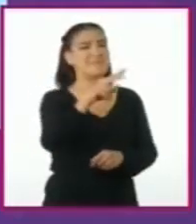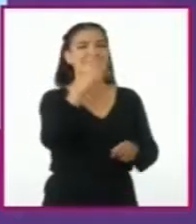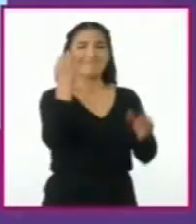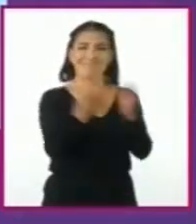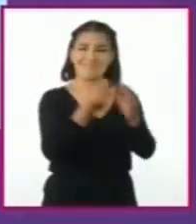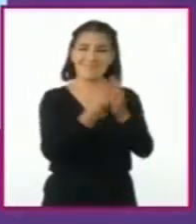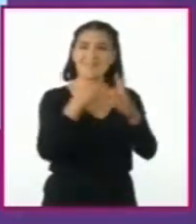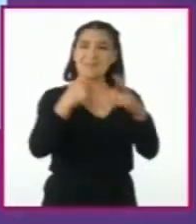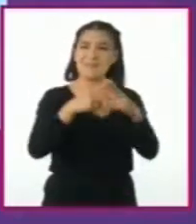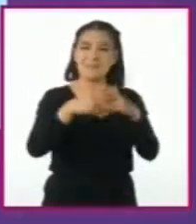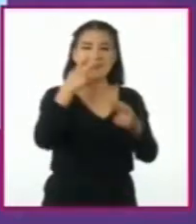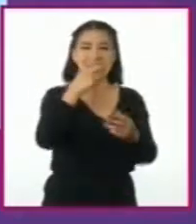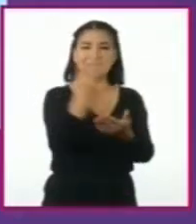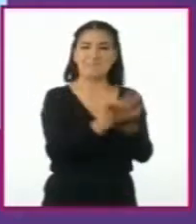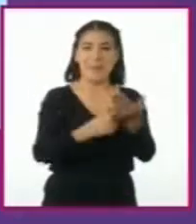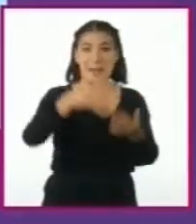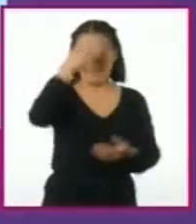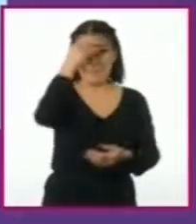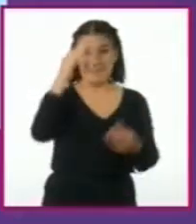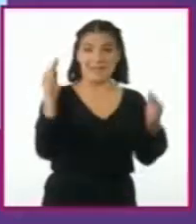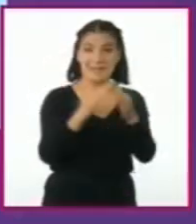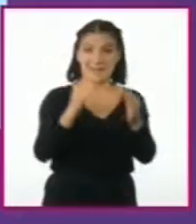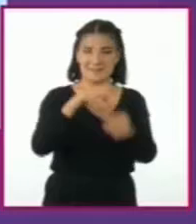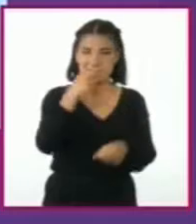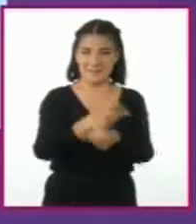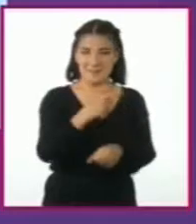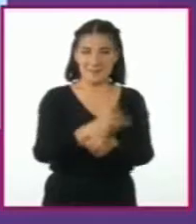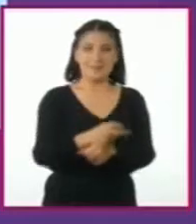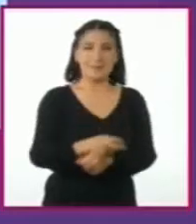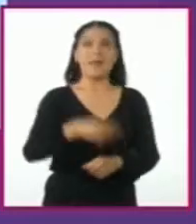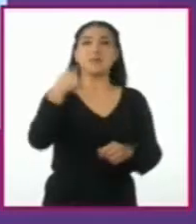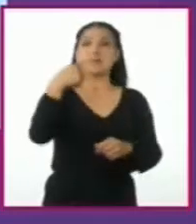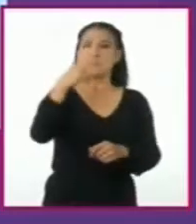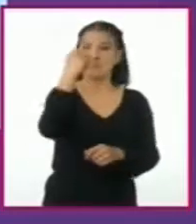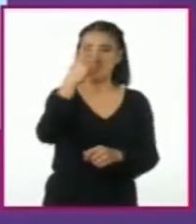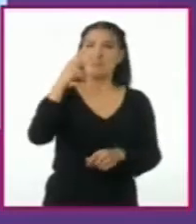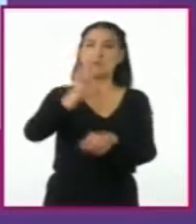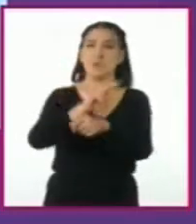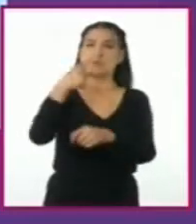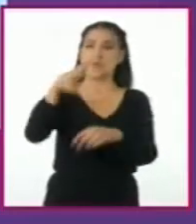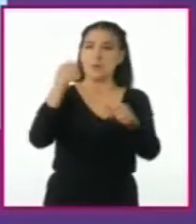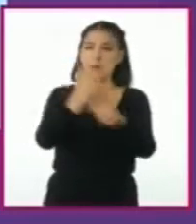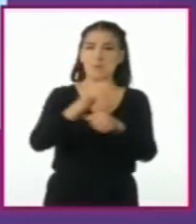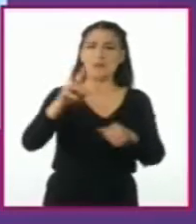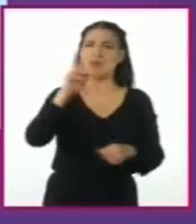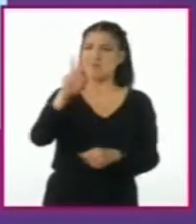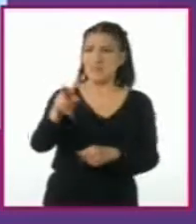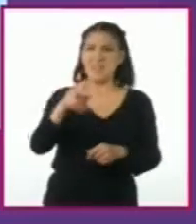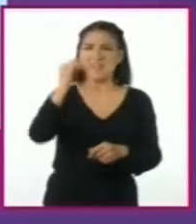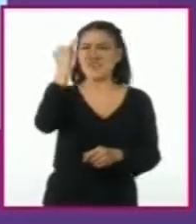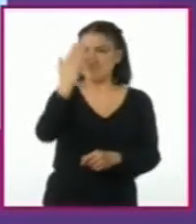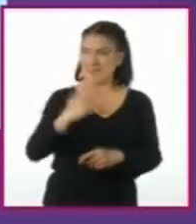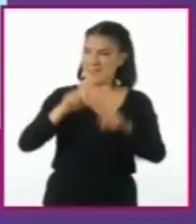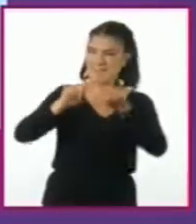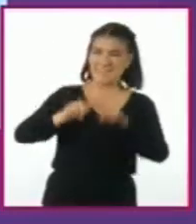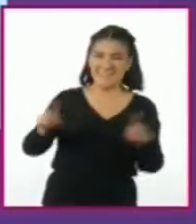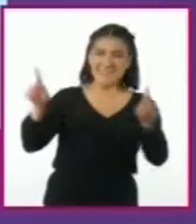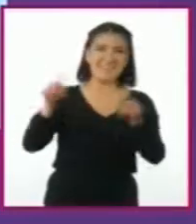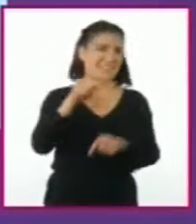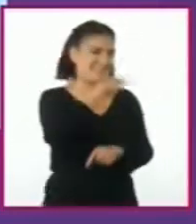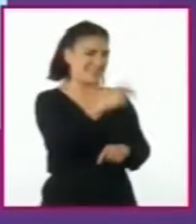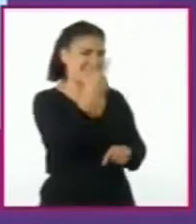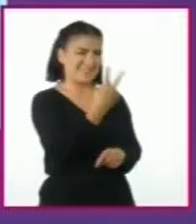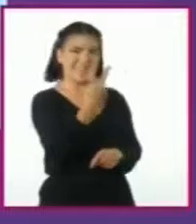del programa Aprende en Casa 2 en el televisor de su abuelita, notó que las imágenes se veían algo diferentes a las que se ven en